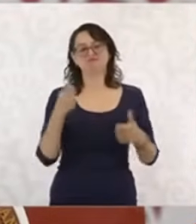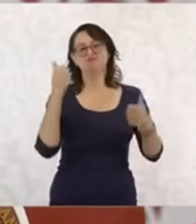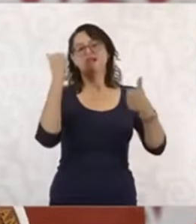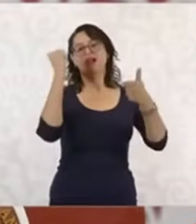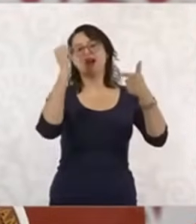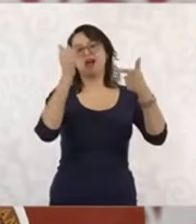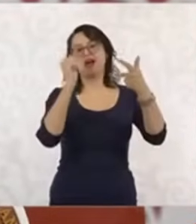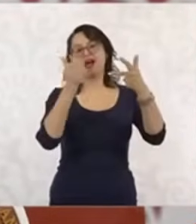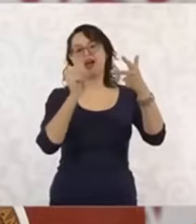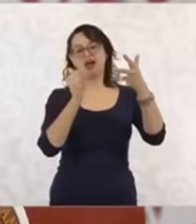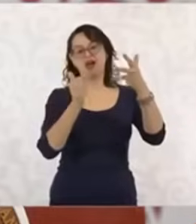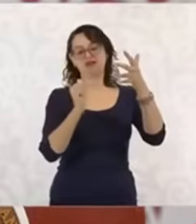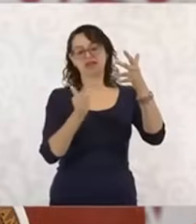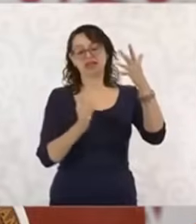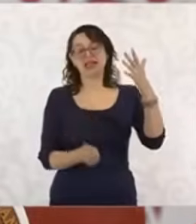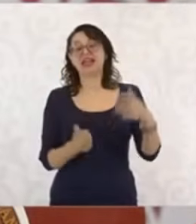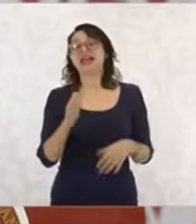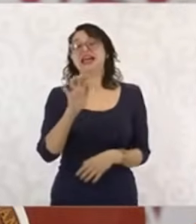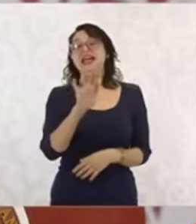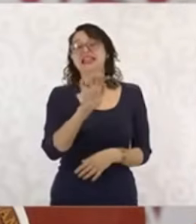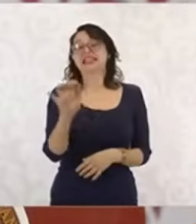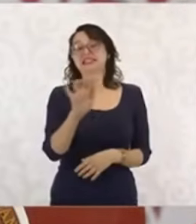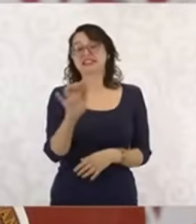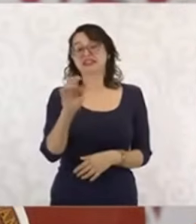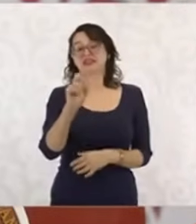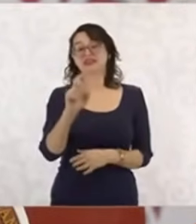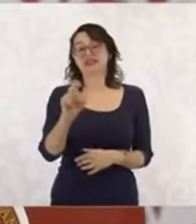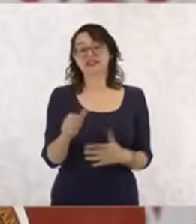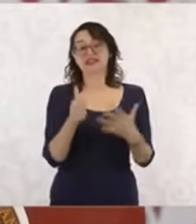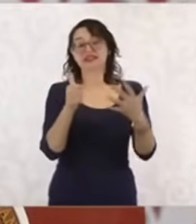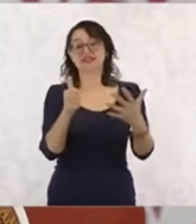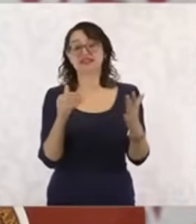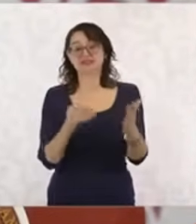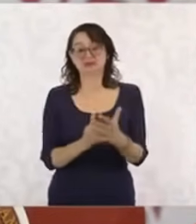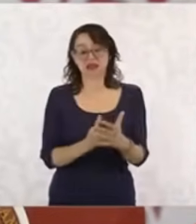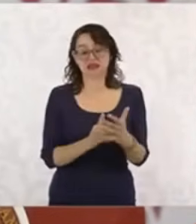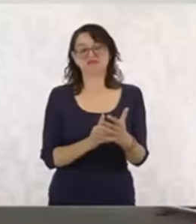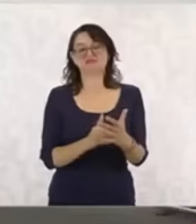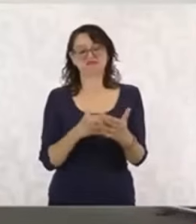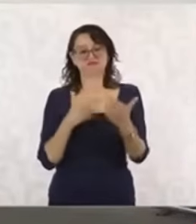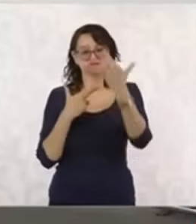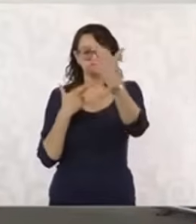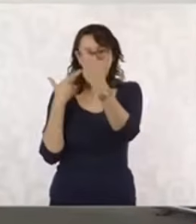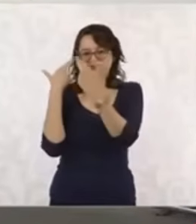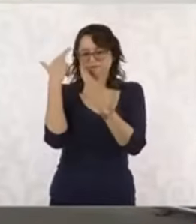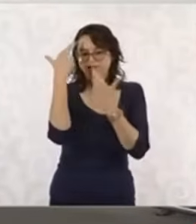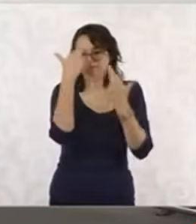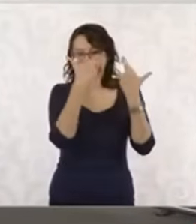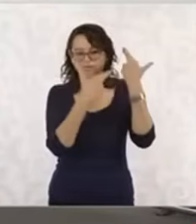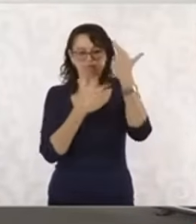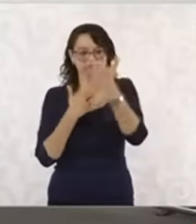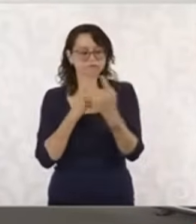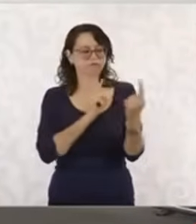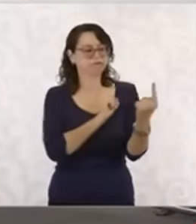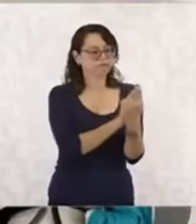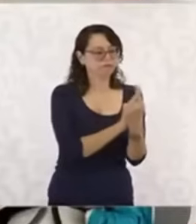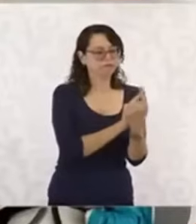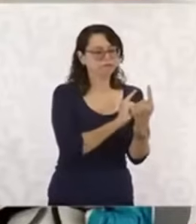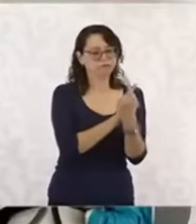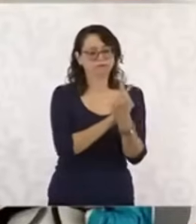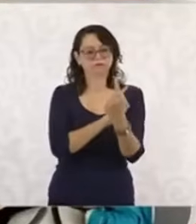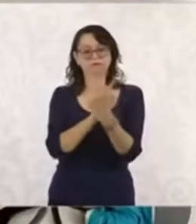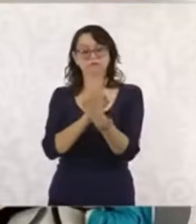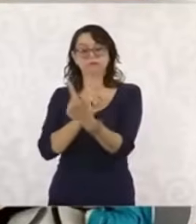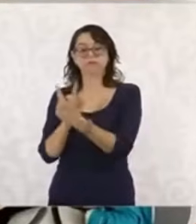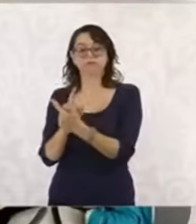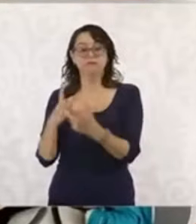cada uno de los 536,000 títulos que tenemos en Conagua. De esos 536,000 títulos, hoy